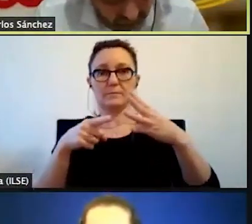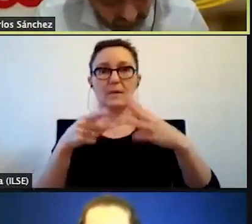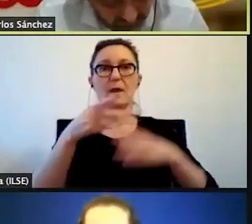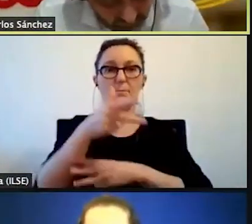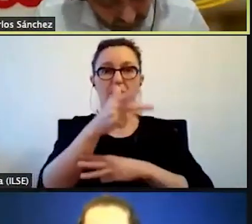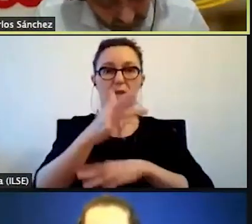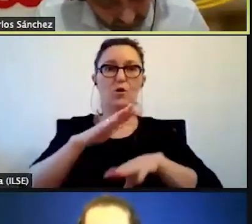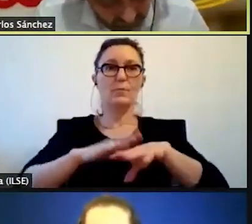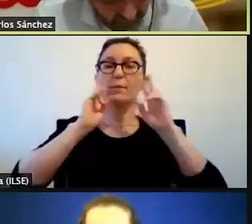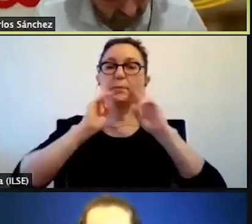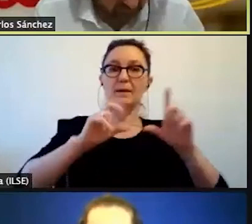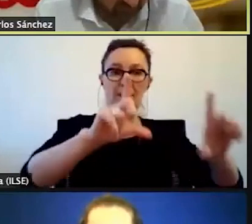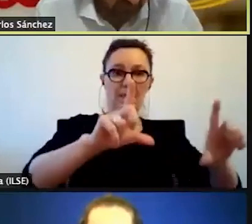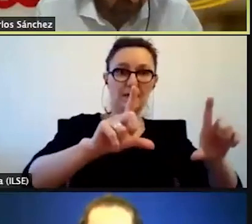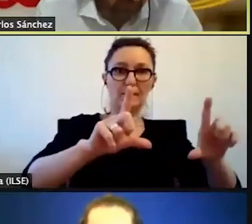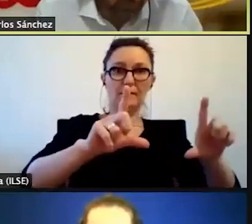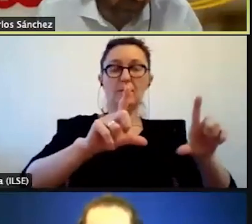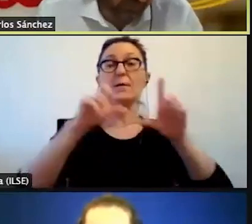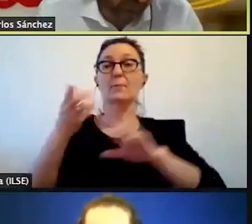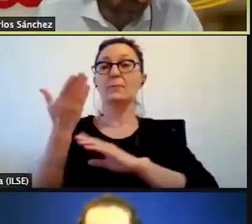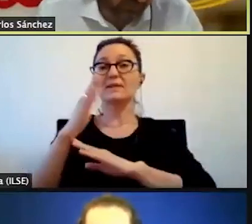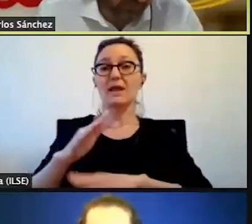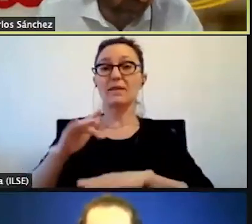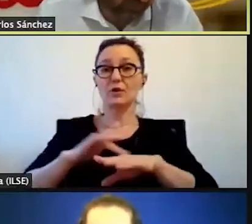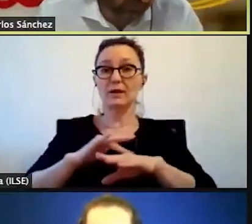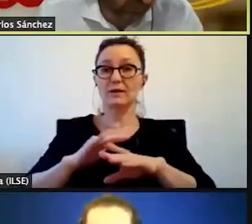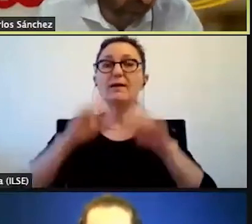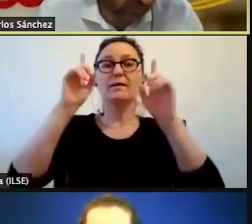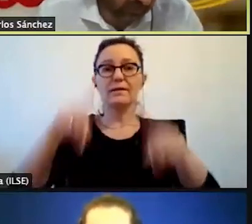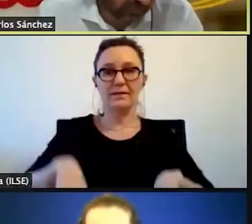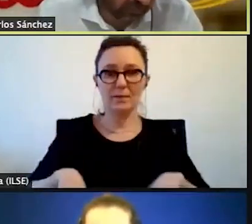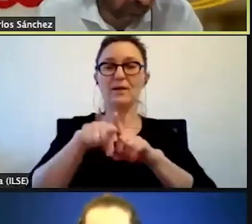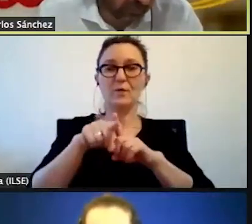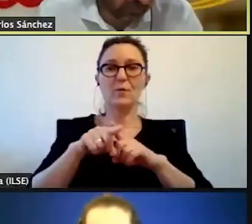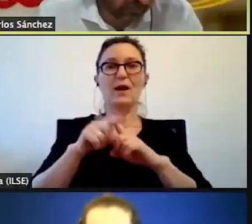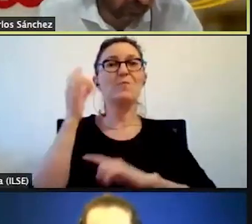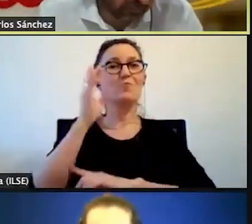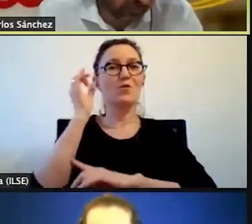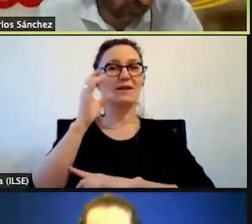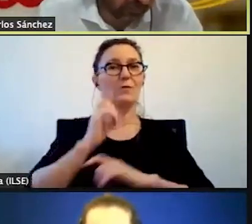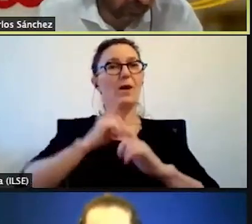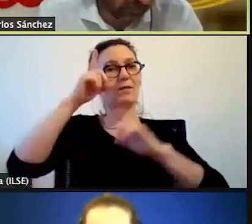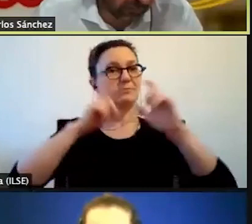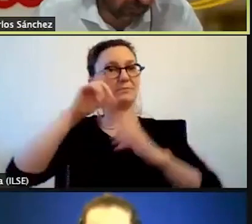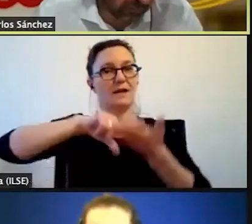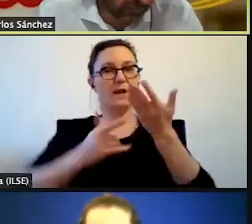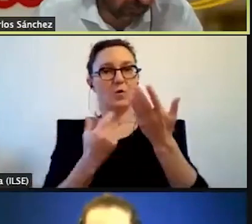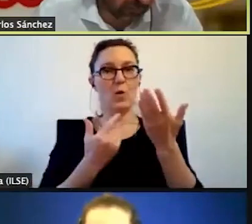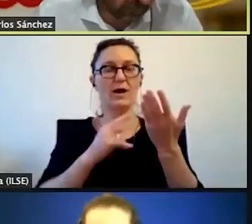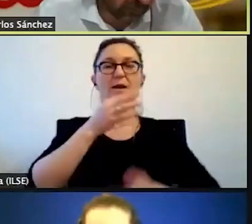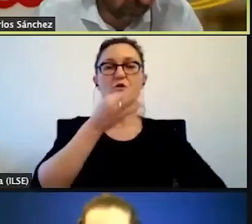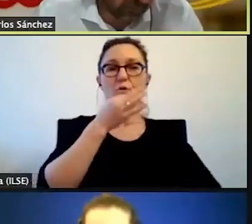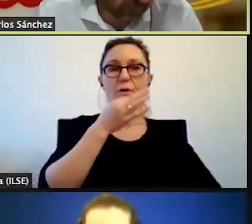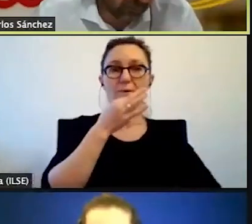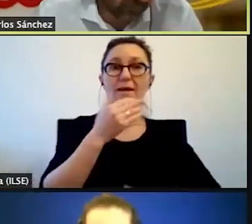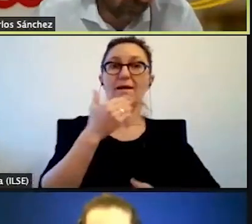la pizarra, la presentación digital y al ponente y su lenguaje no verbal, gracias a la combinación de cámara fija y cámara móvil con